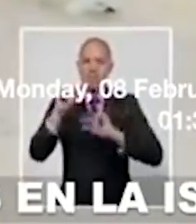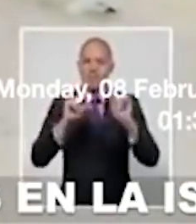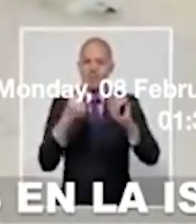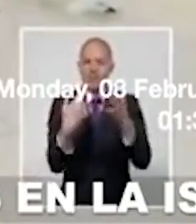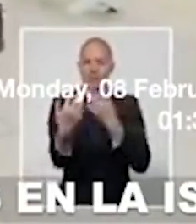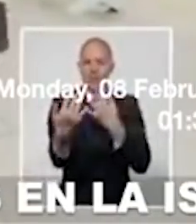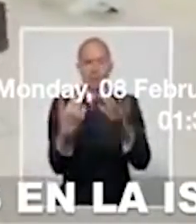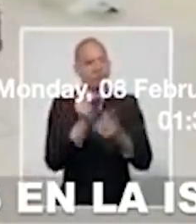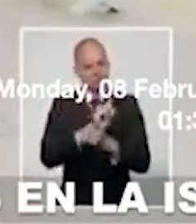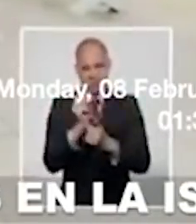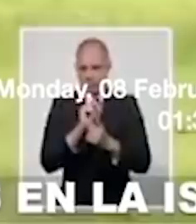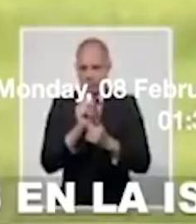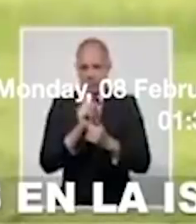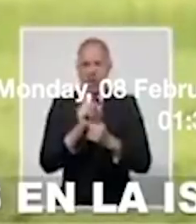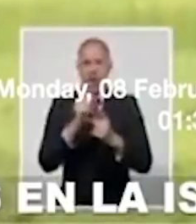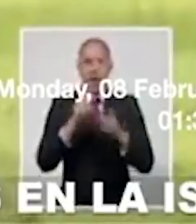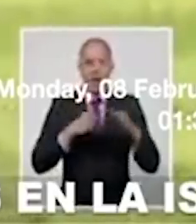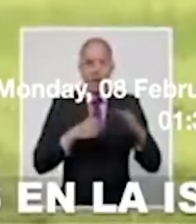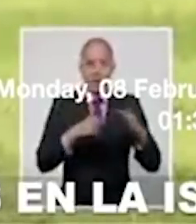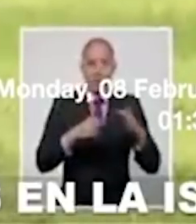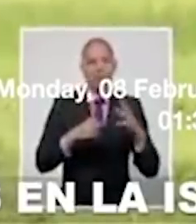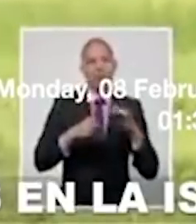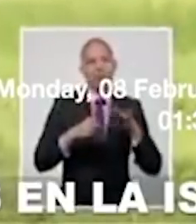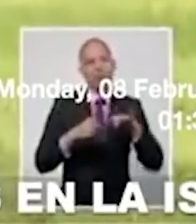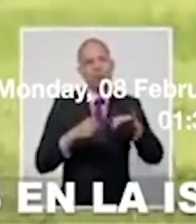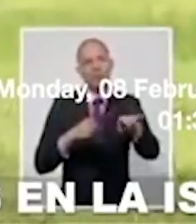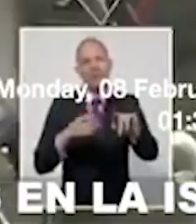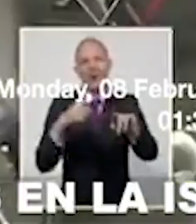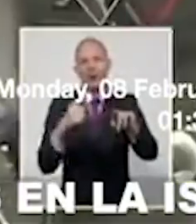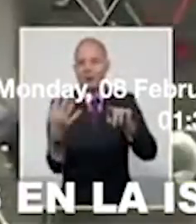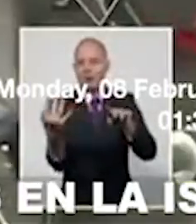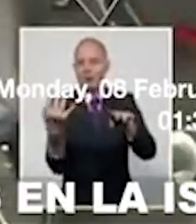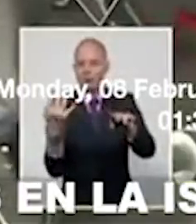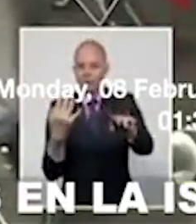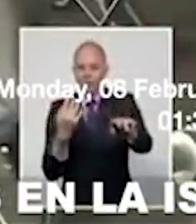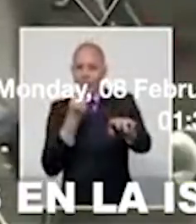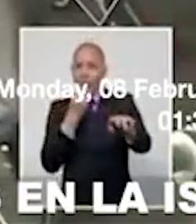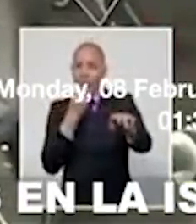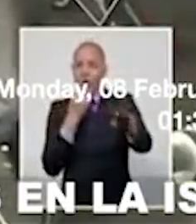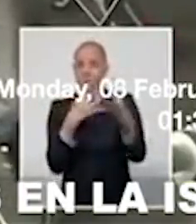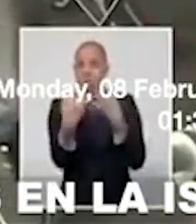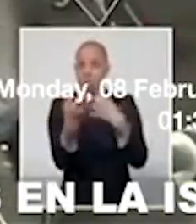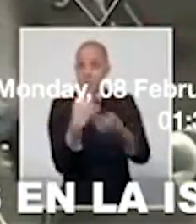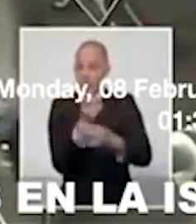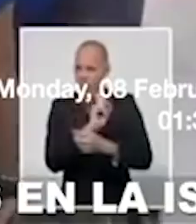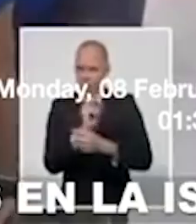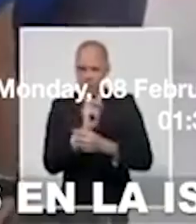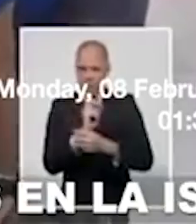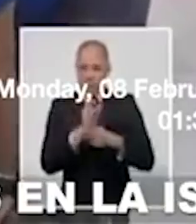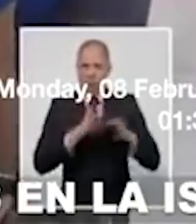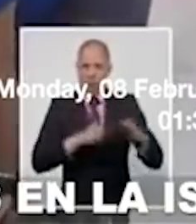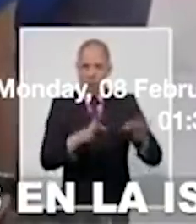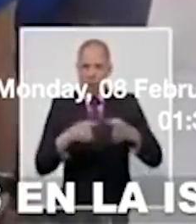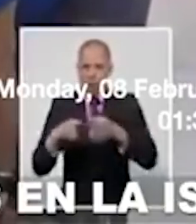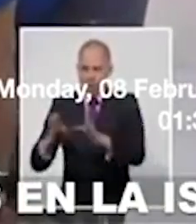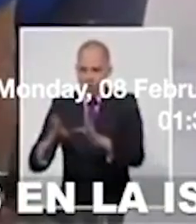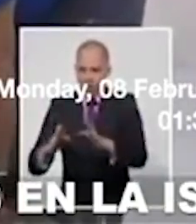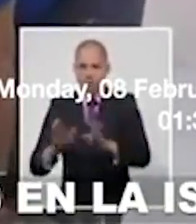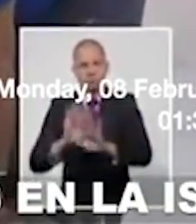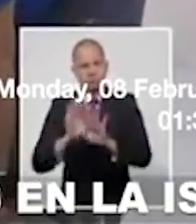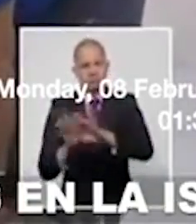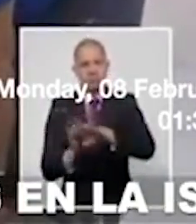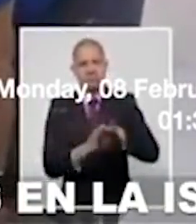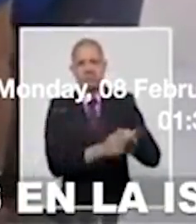hasta el momento no están programadas operaciones de vuelos comerciales aeropuertos de camagüey no tiene